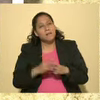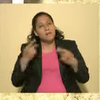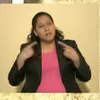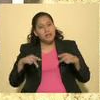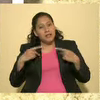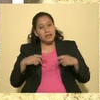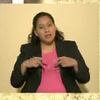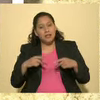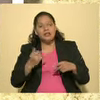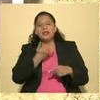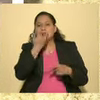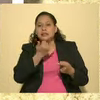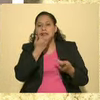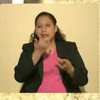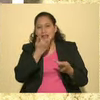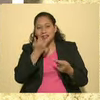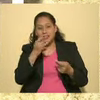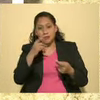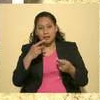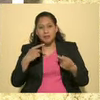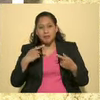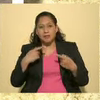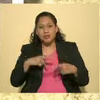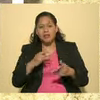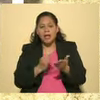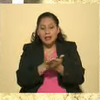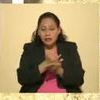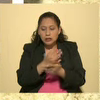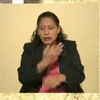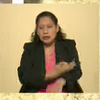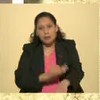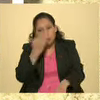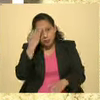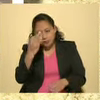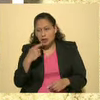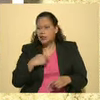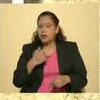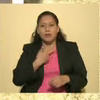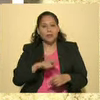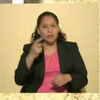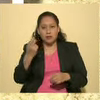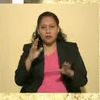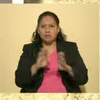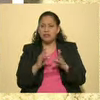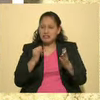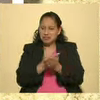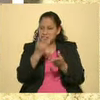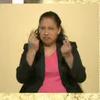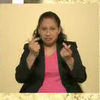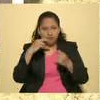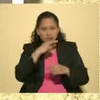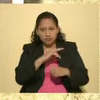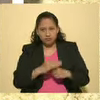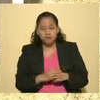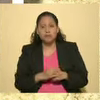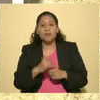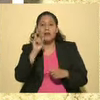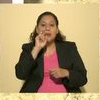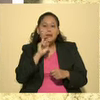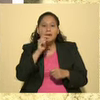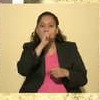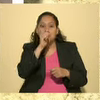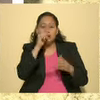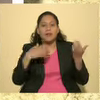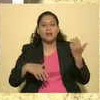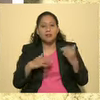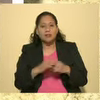persona que a veces se equivoca, no equivoca, a veces tarde en tomar decisiones. Eso, yo me gustaría haber sido la capacidad de decidir más rápido. ¿Sexo, drogas y rock